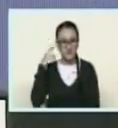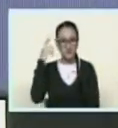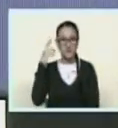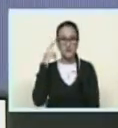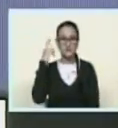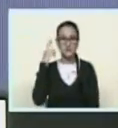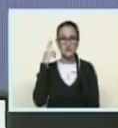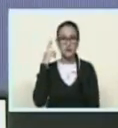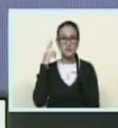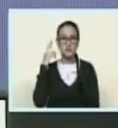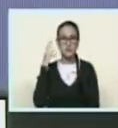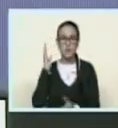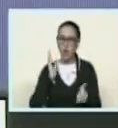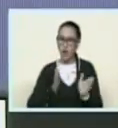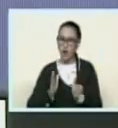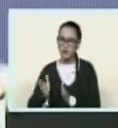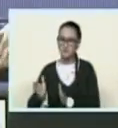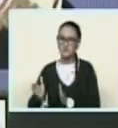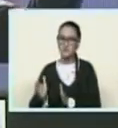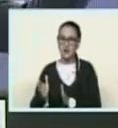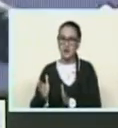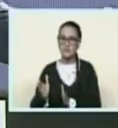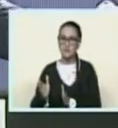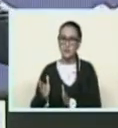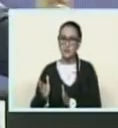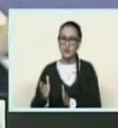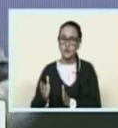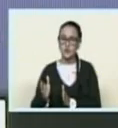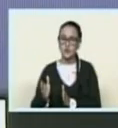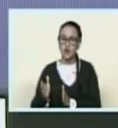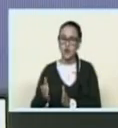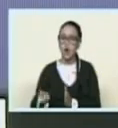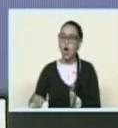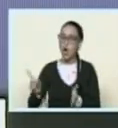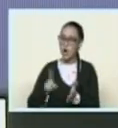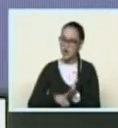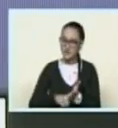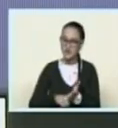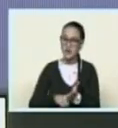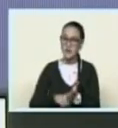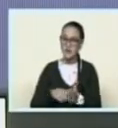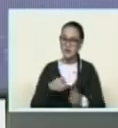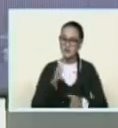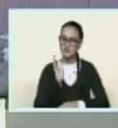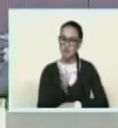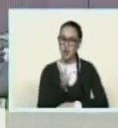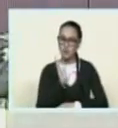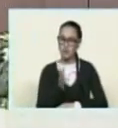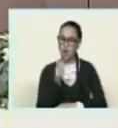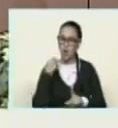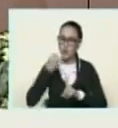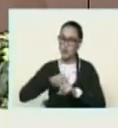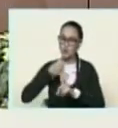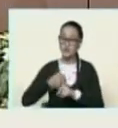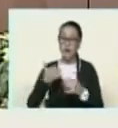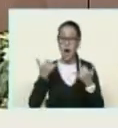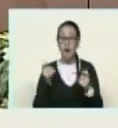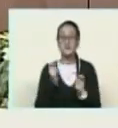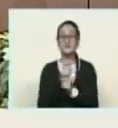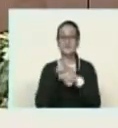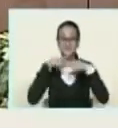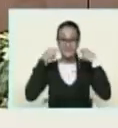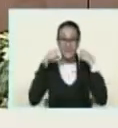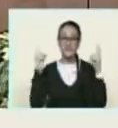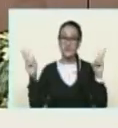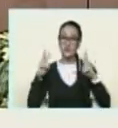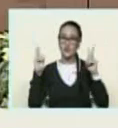reflexionamos, nos reorganizamos y nos presentamos de nuevo en el campo de batalla y hoy estamos sonriendo a la